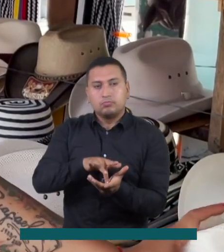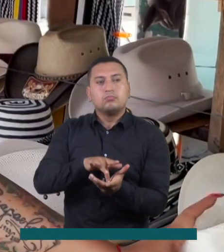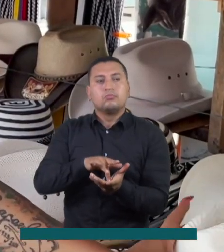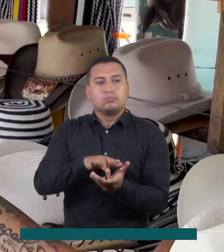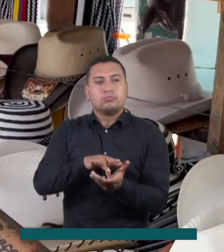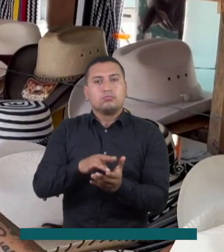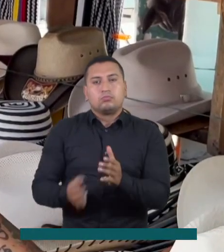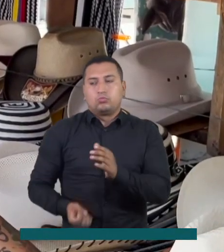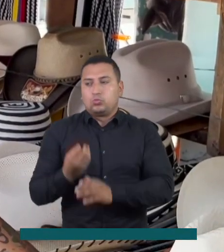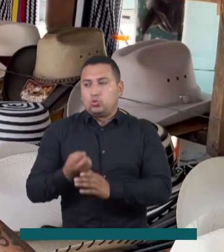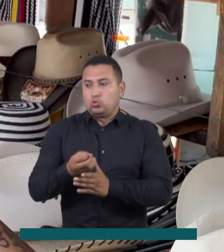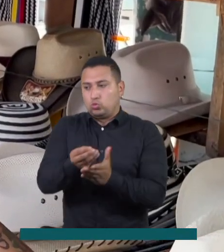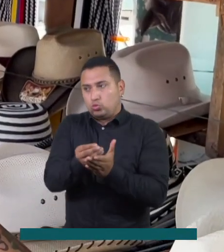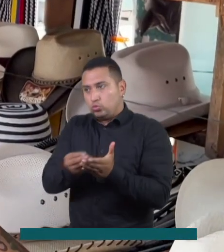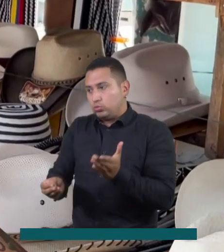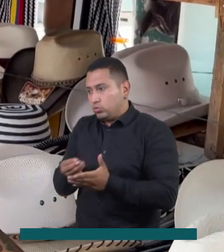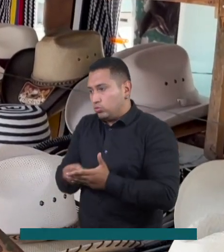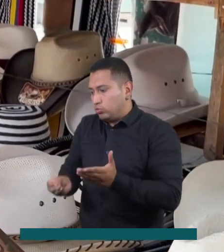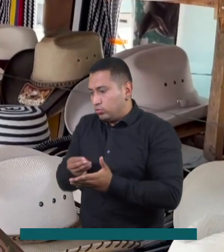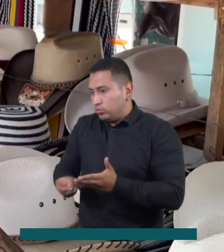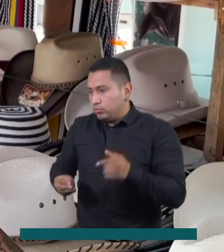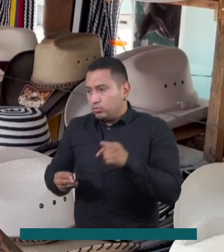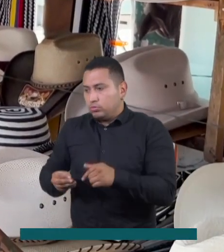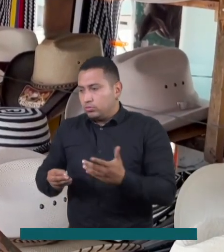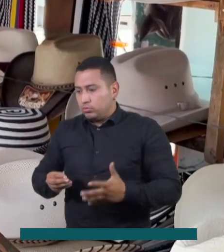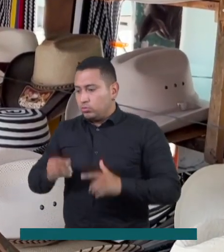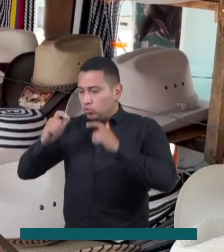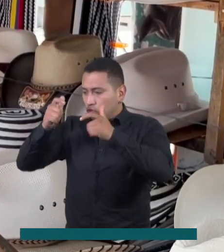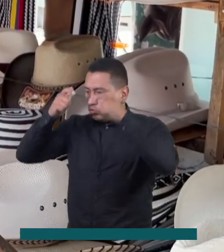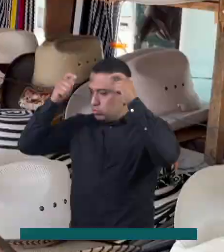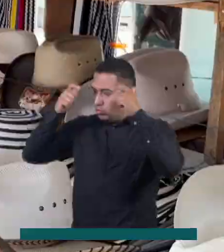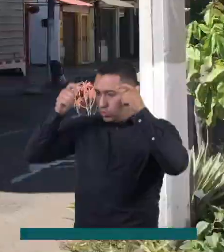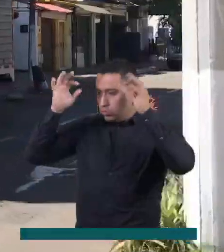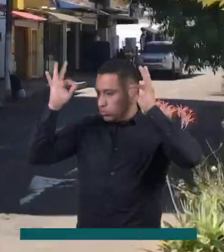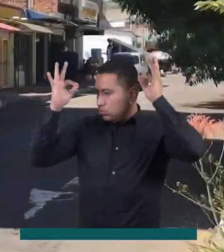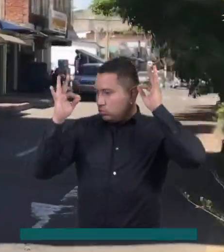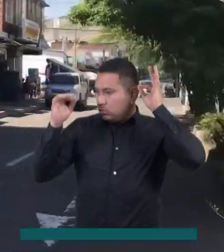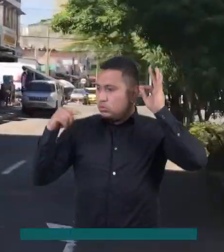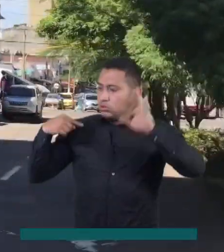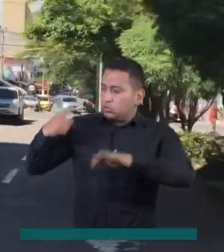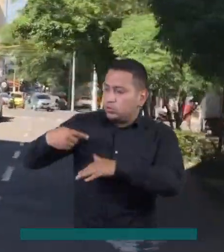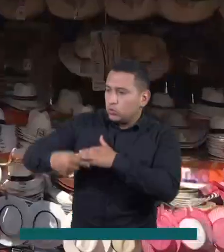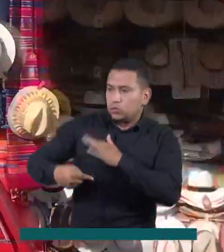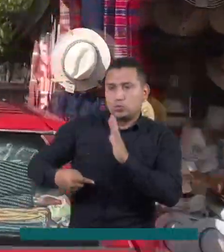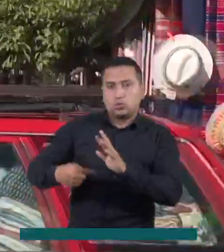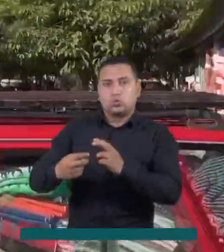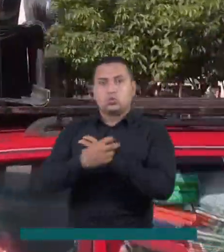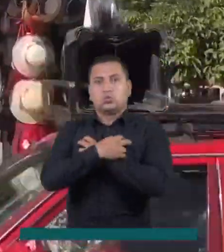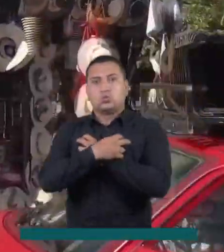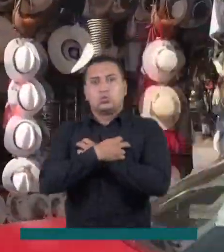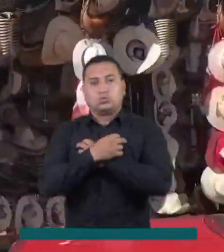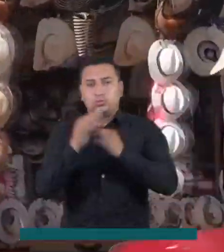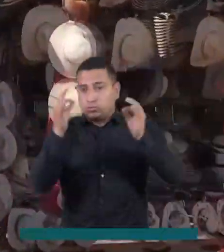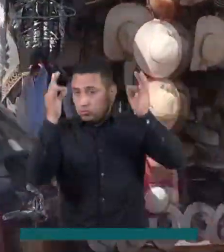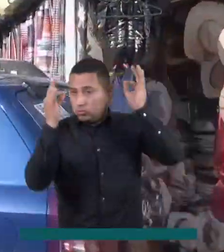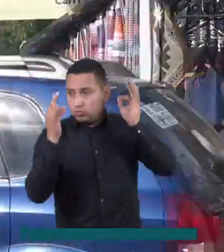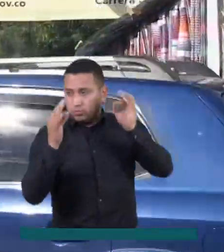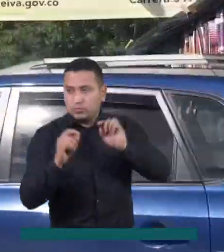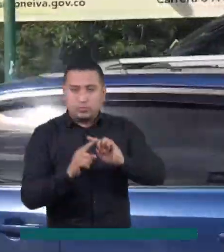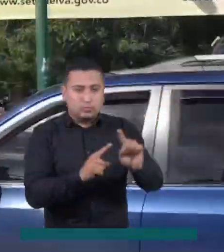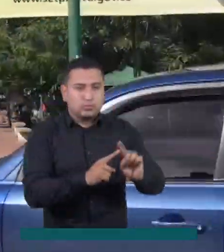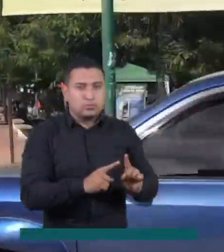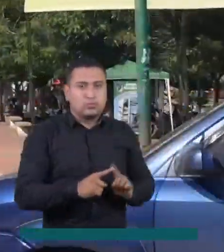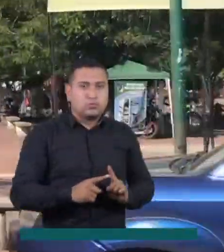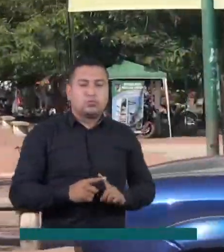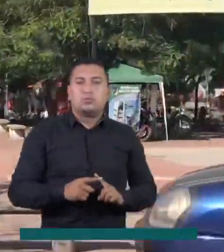productos, que traemos todos los sombreros tradicionales del Huila, del Tolima. Sombreros suaseños, aguadeños, rabo y gallos, ponchos,